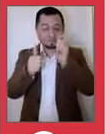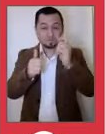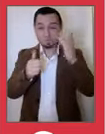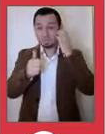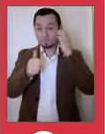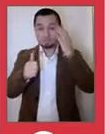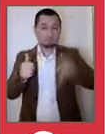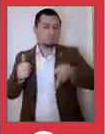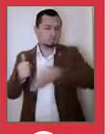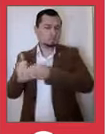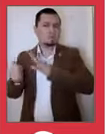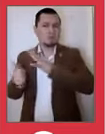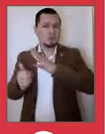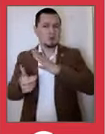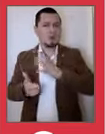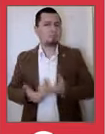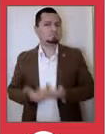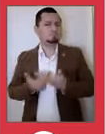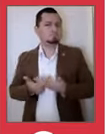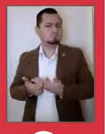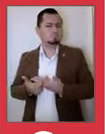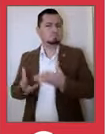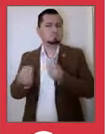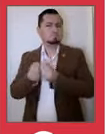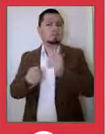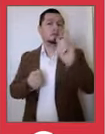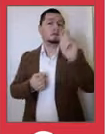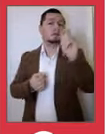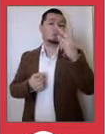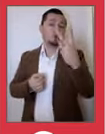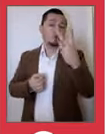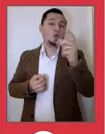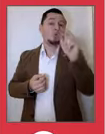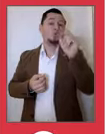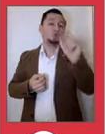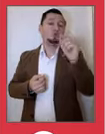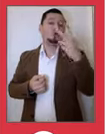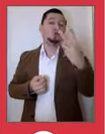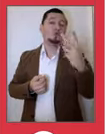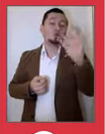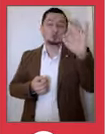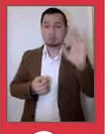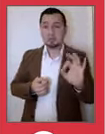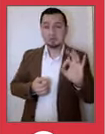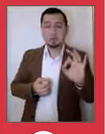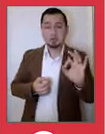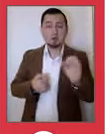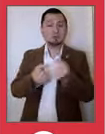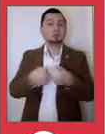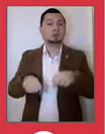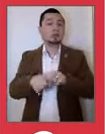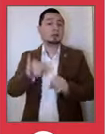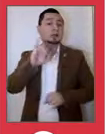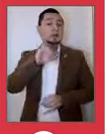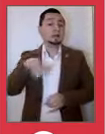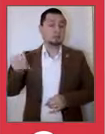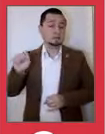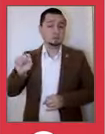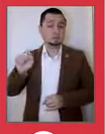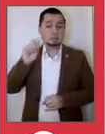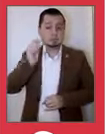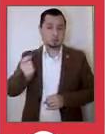camas que tenemos en el plan de reconversión hospitalaria es el 22.2 por ciento y el seguro social que es